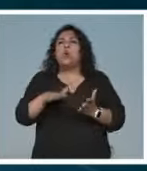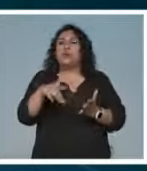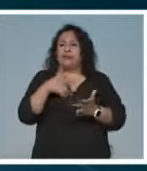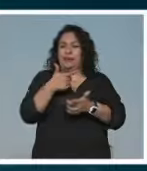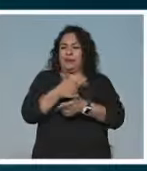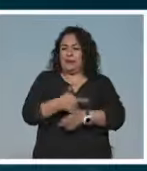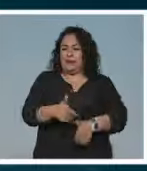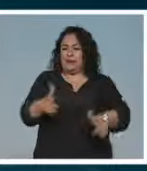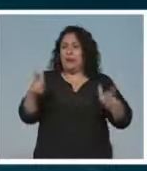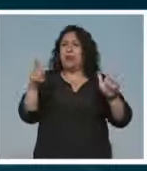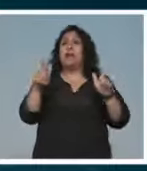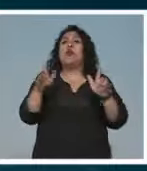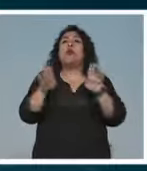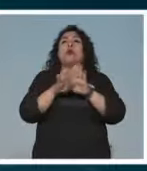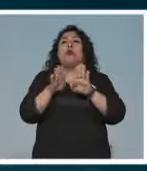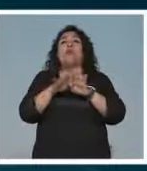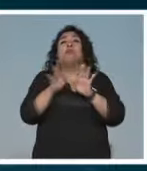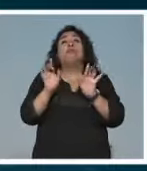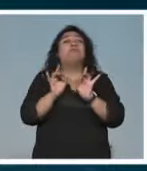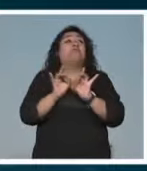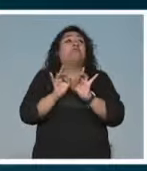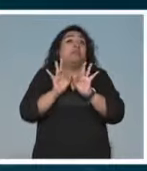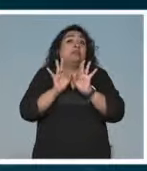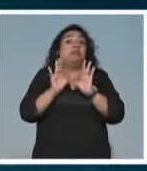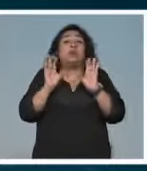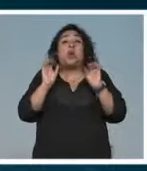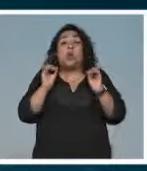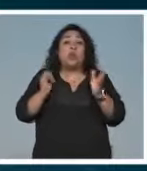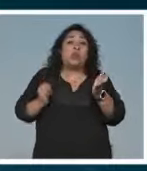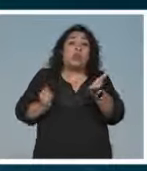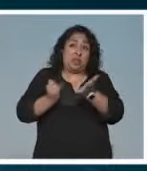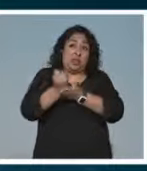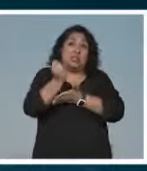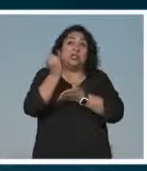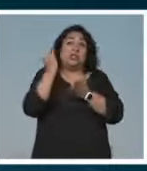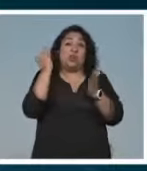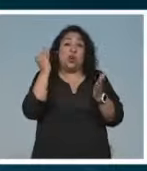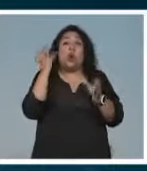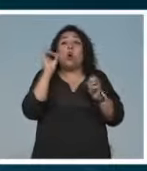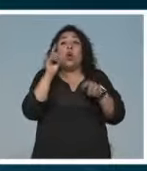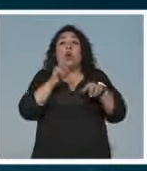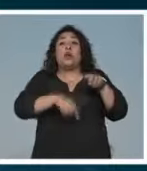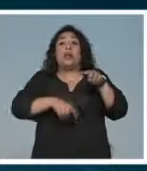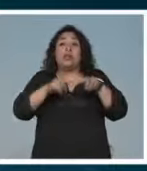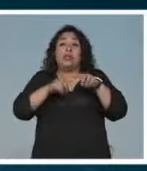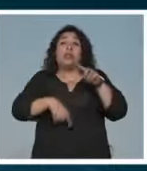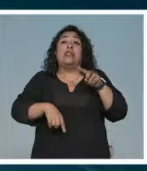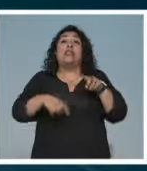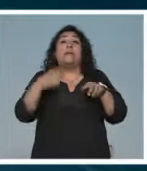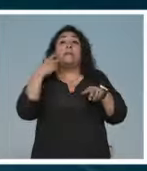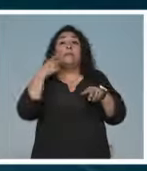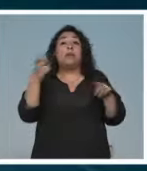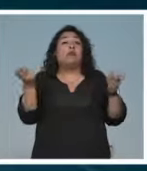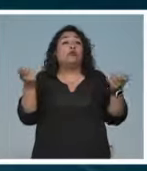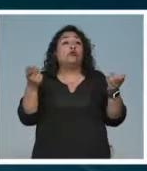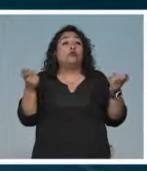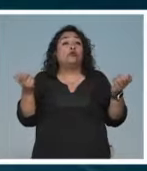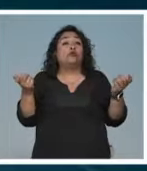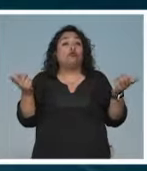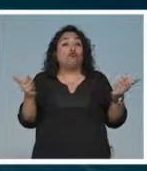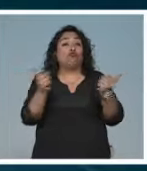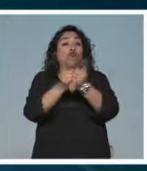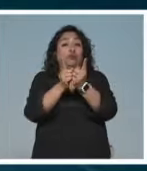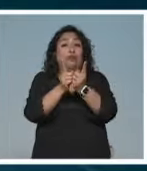libertad construida por el azar o por esas decisiones y omisiones que nos llevan al encuentro con el